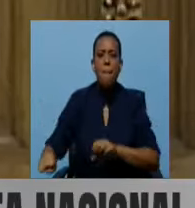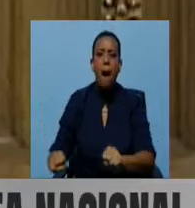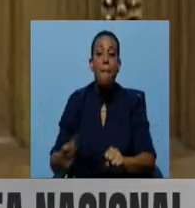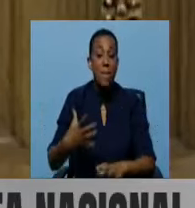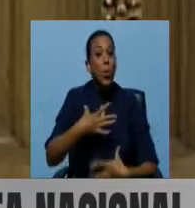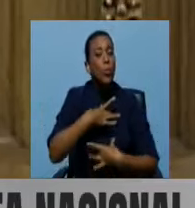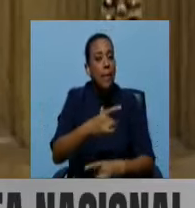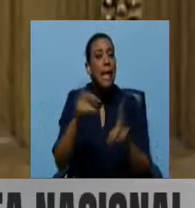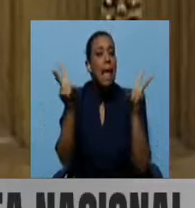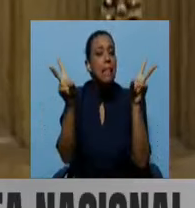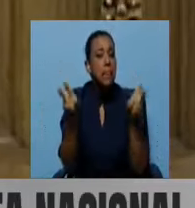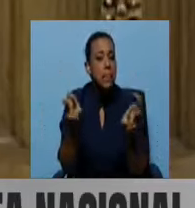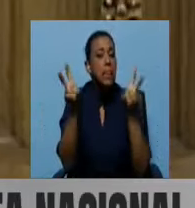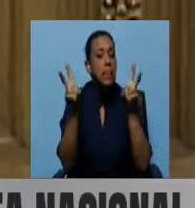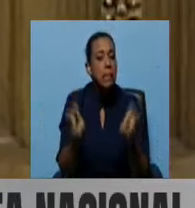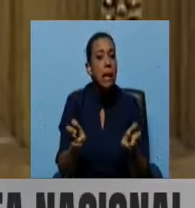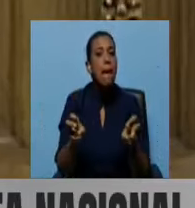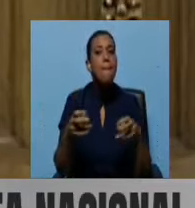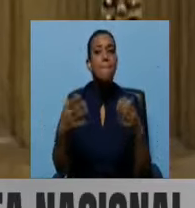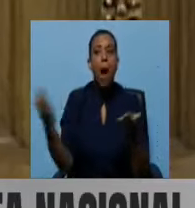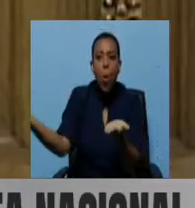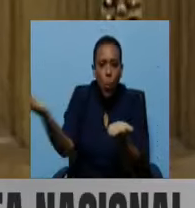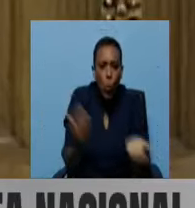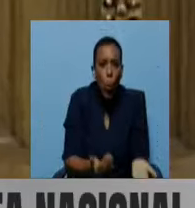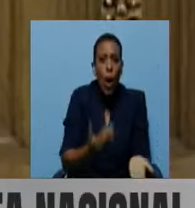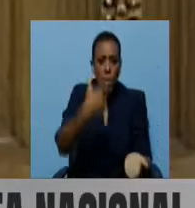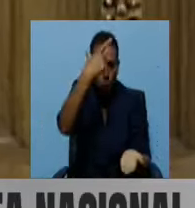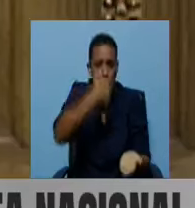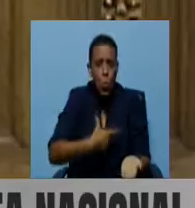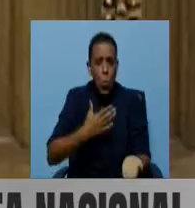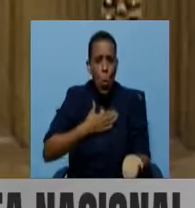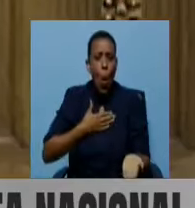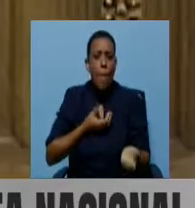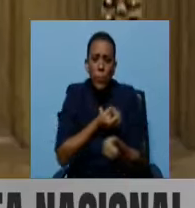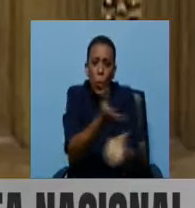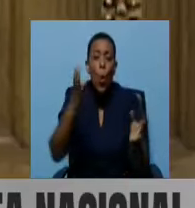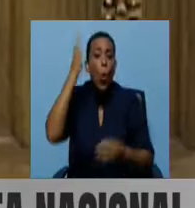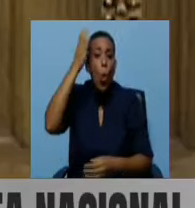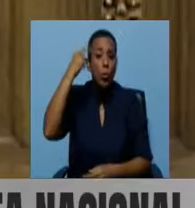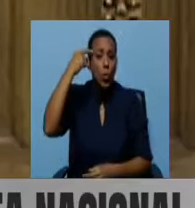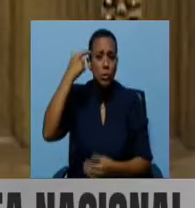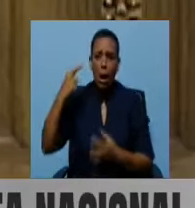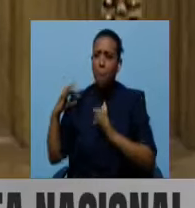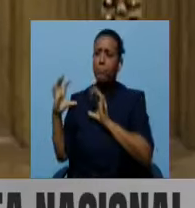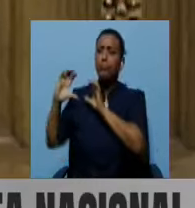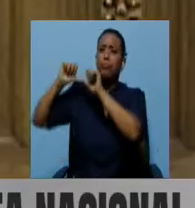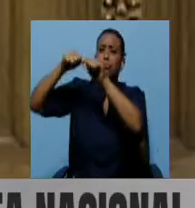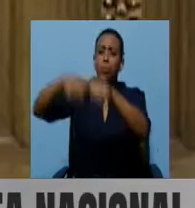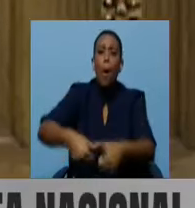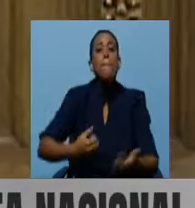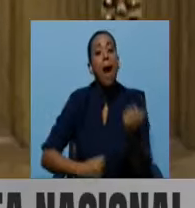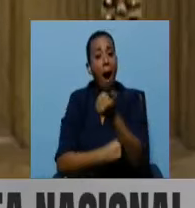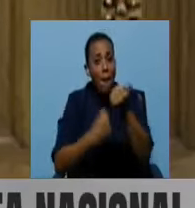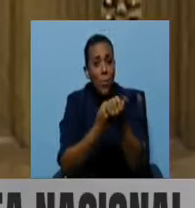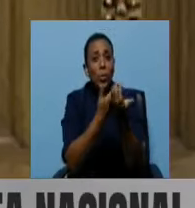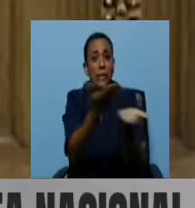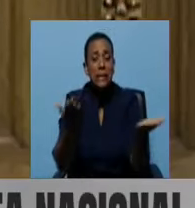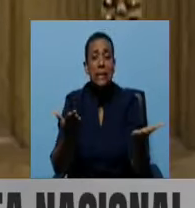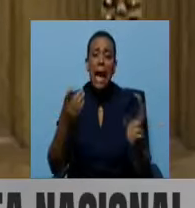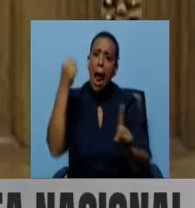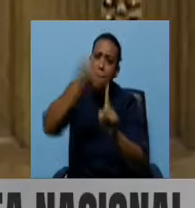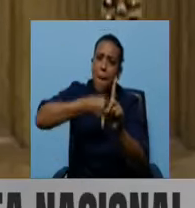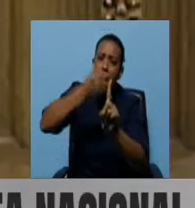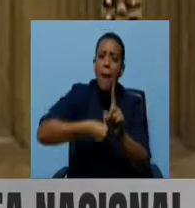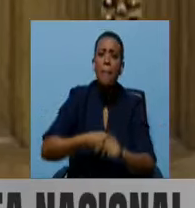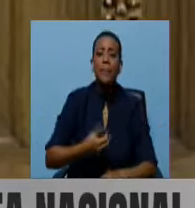parece interesante poder traerles a ustedes todo el conocimiento que tengo para ayudar a la causa. Desde